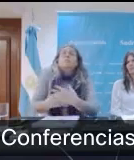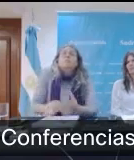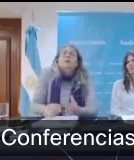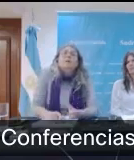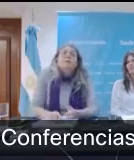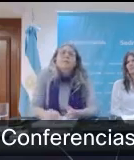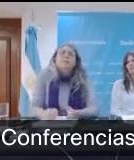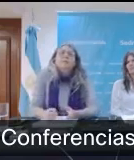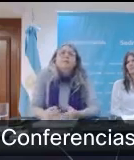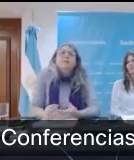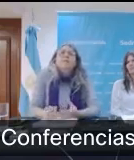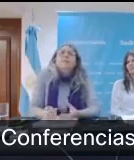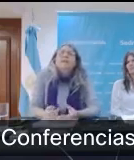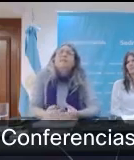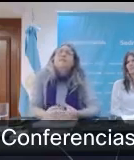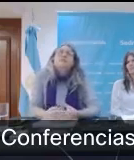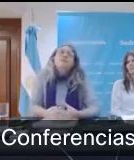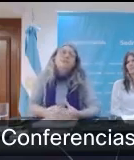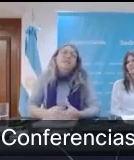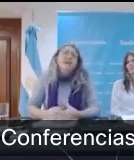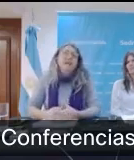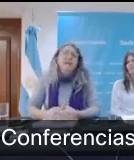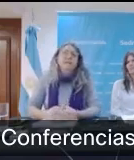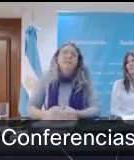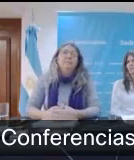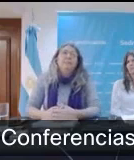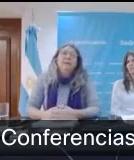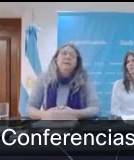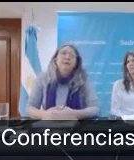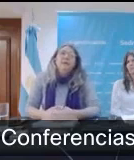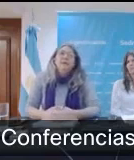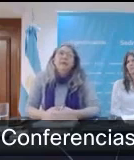como parte de experiencias biográficas y que no son lineales.